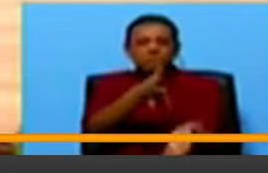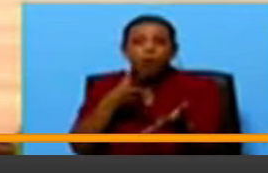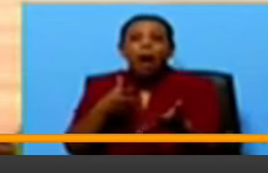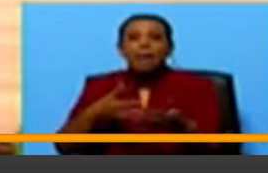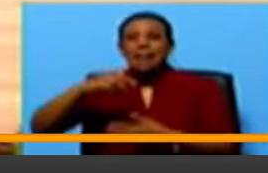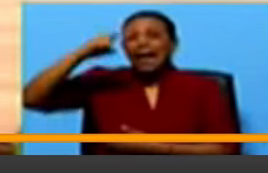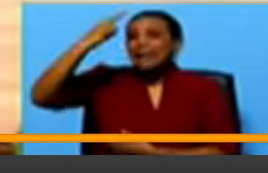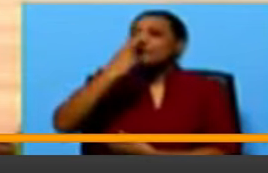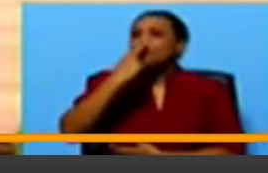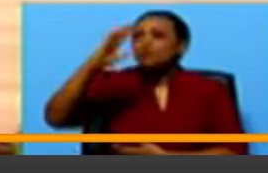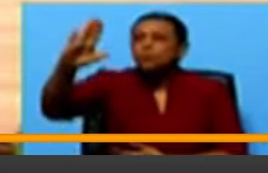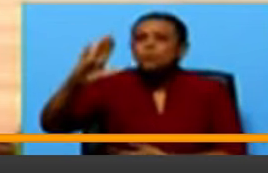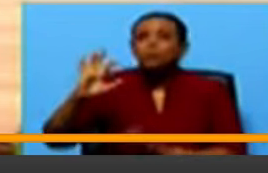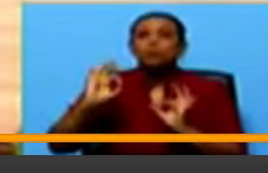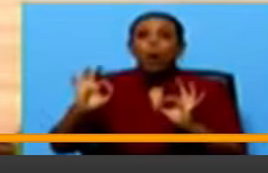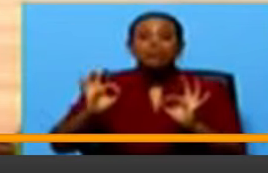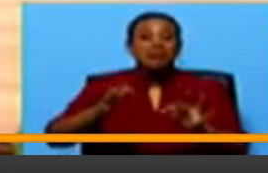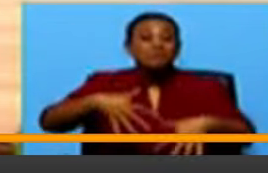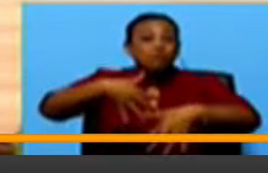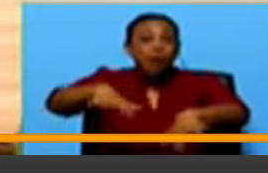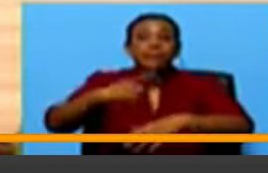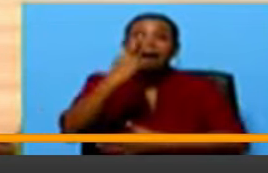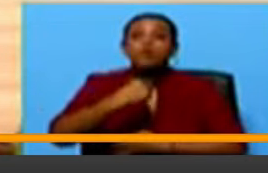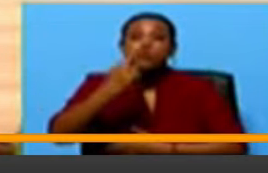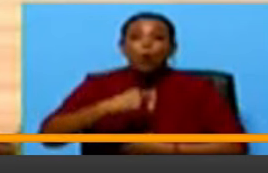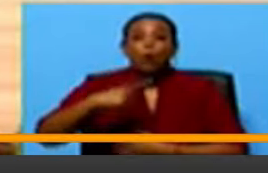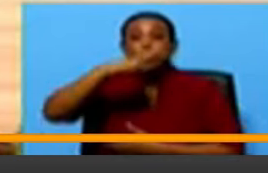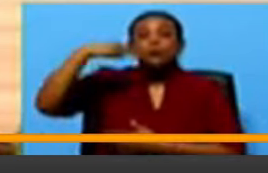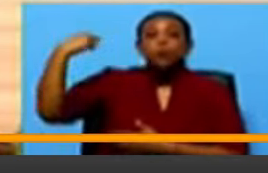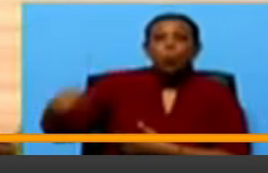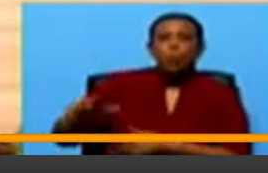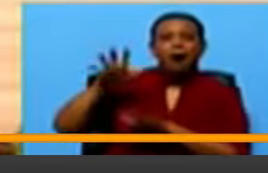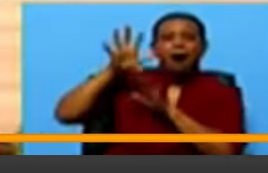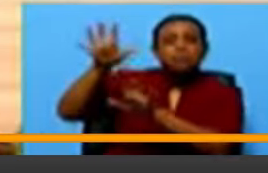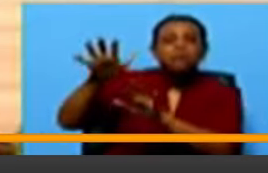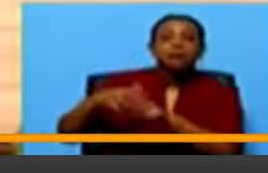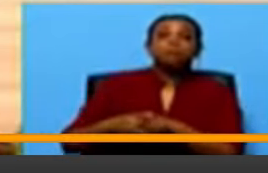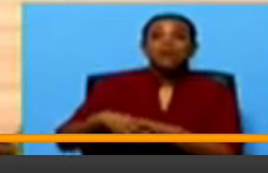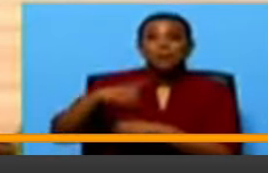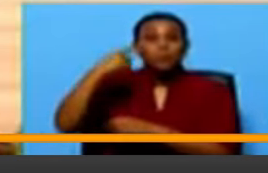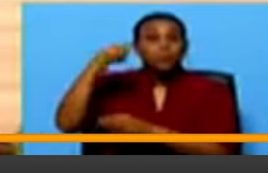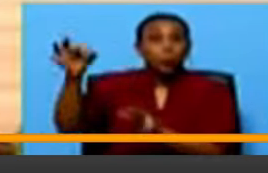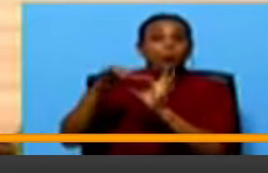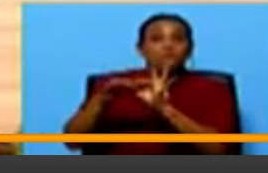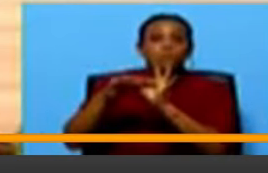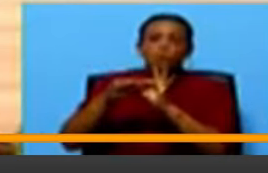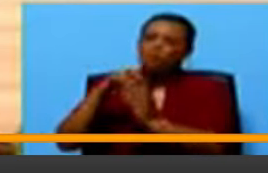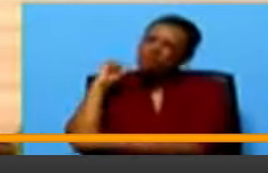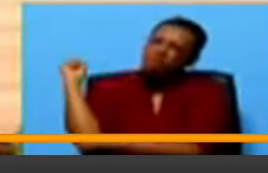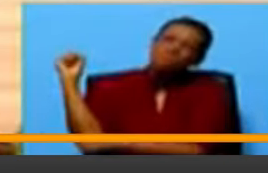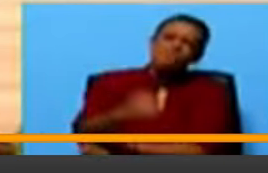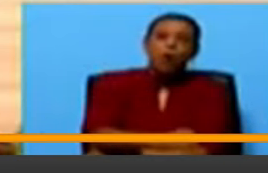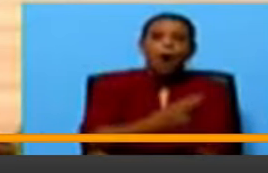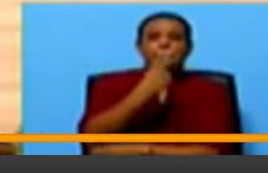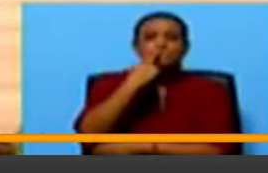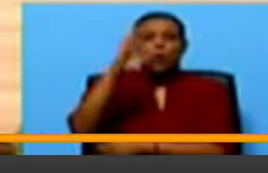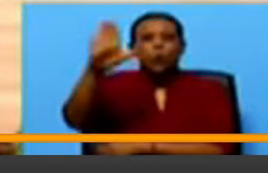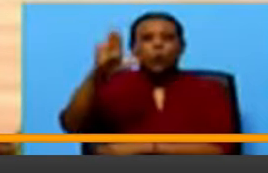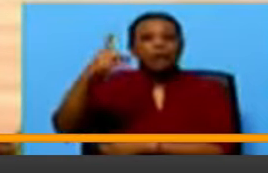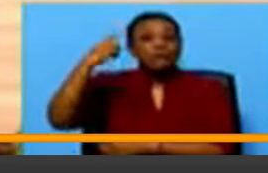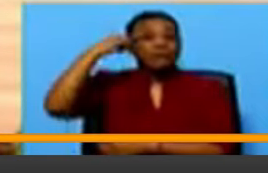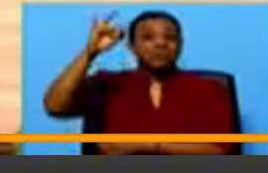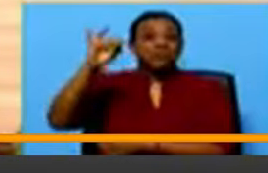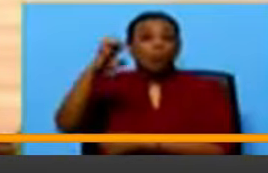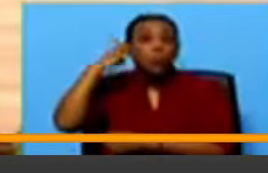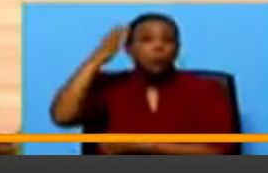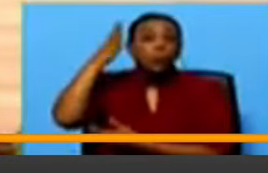nazismo. Fue el ejército rojo de la Unión Soviética y el pueblo ruso quien derrotó al nazismo y al fascismo en